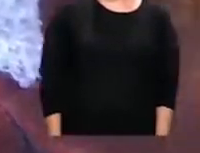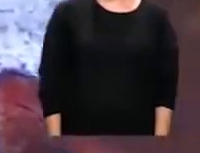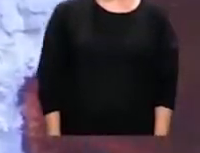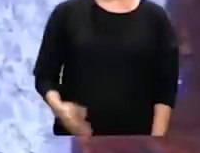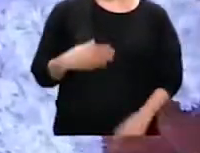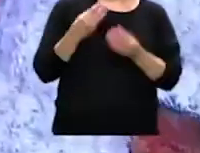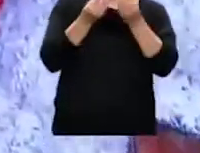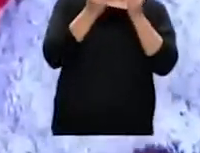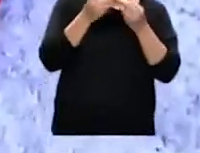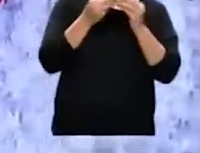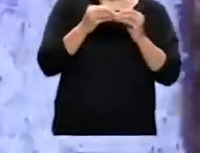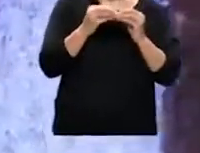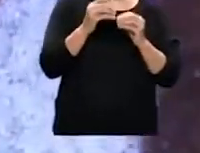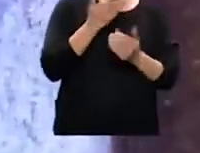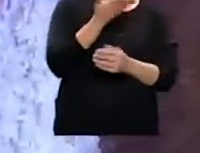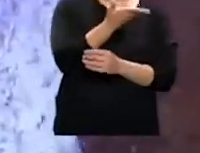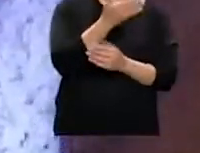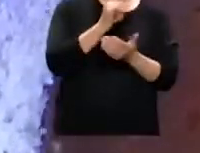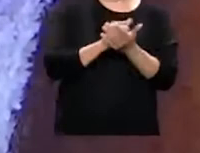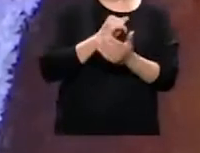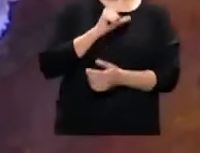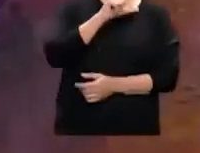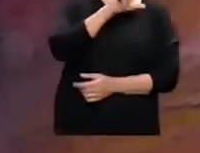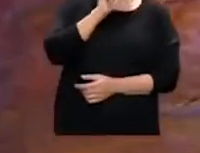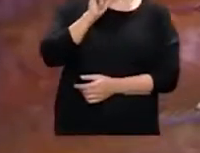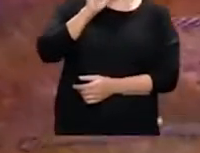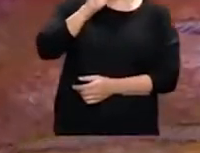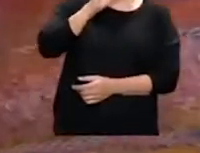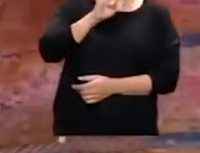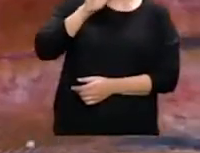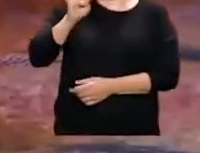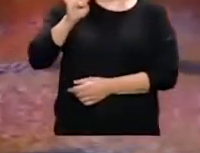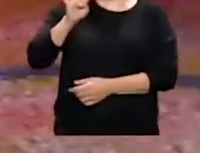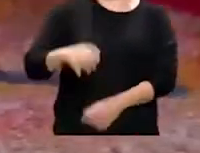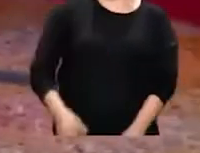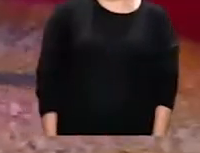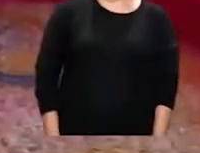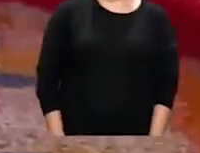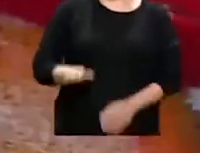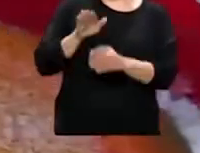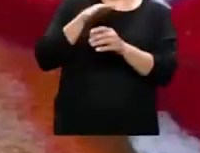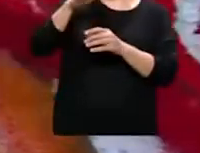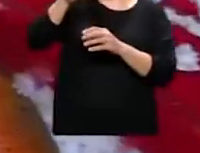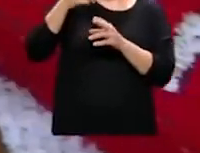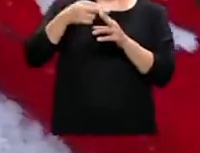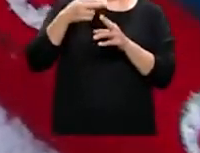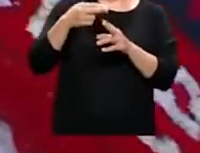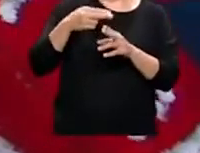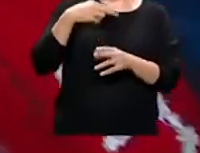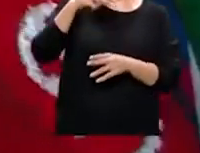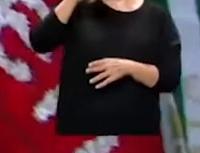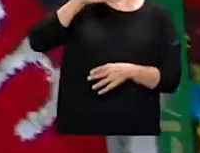El número de contrato de Luis Ángel Soto es el 144, es de la vereda Piedra